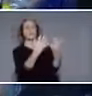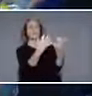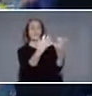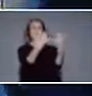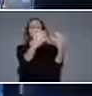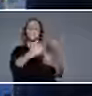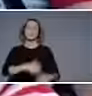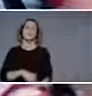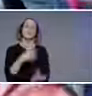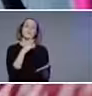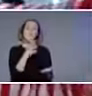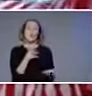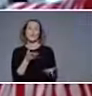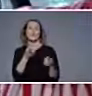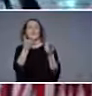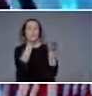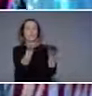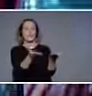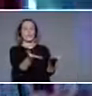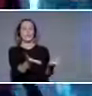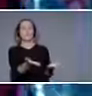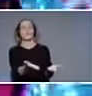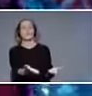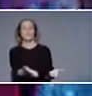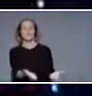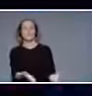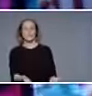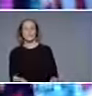afición por ti.